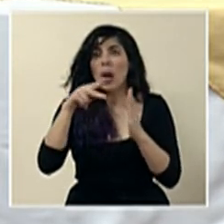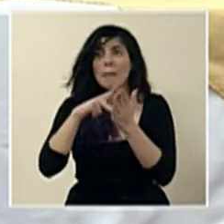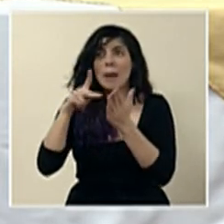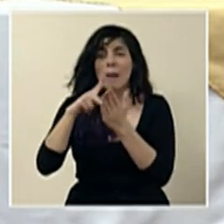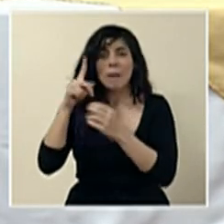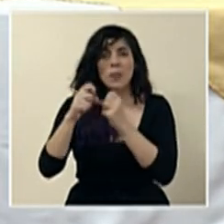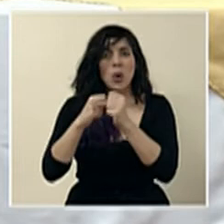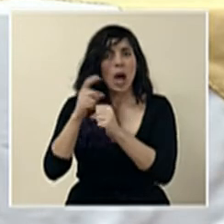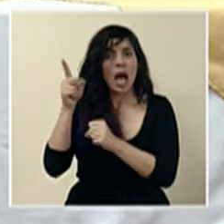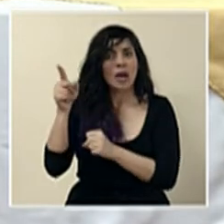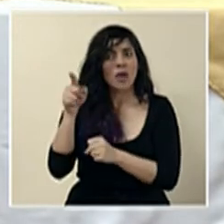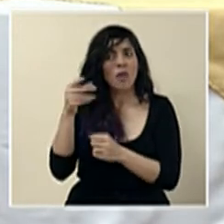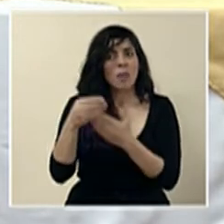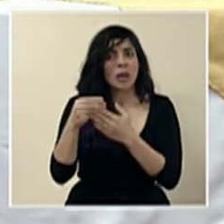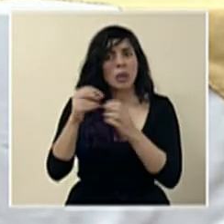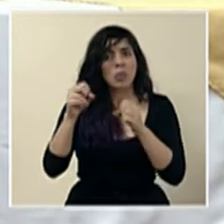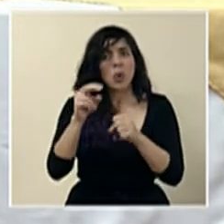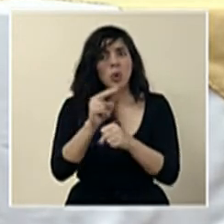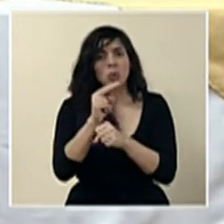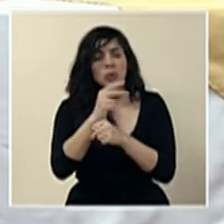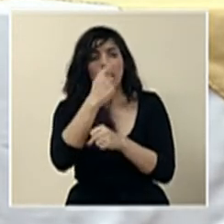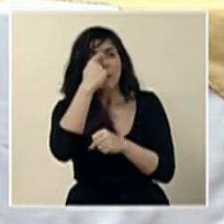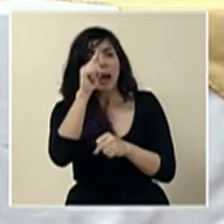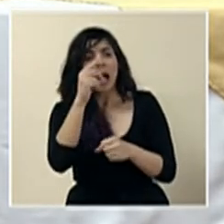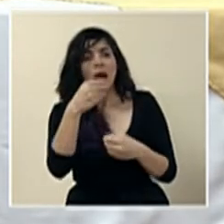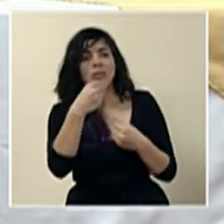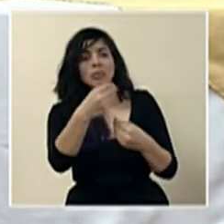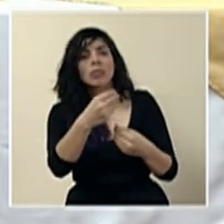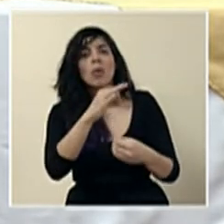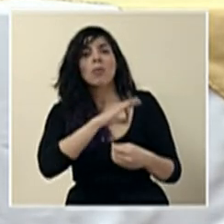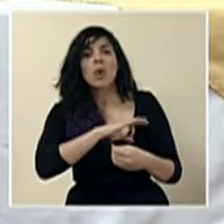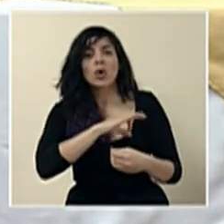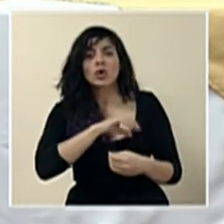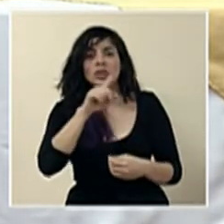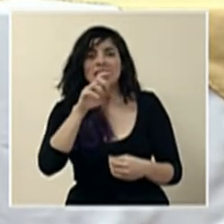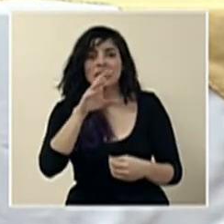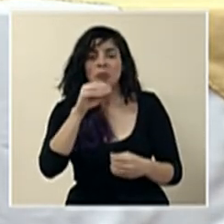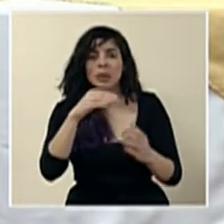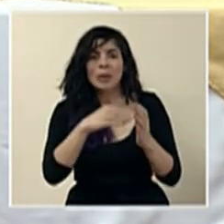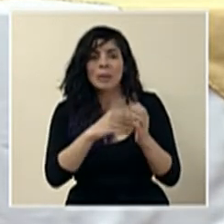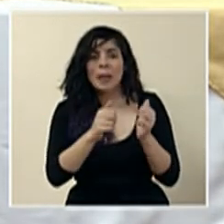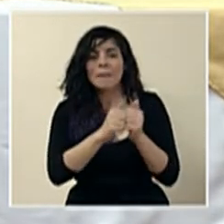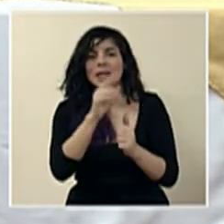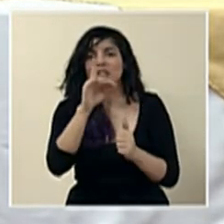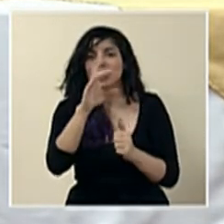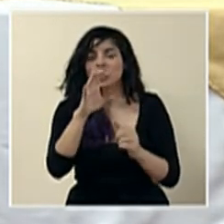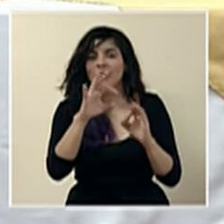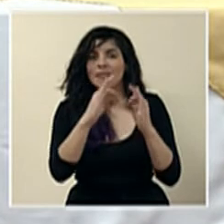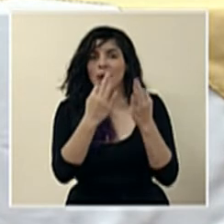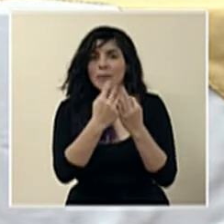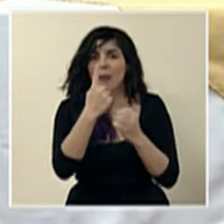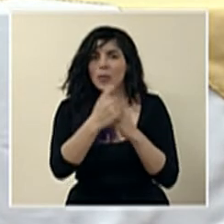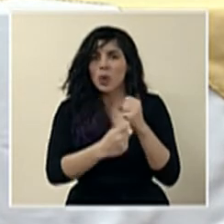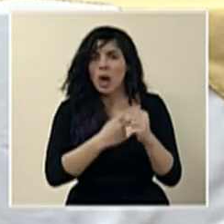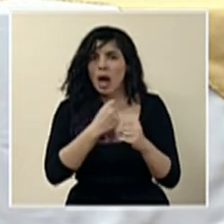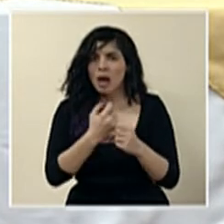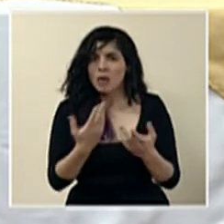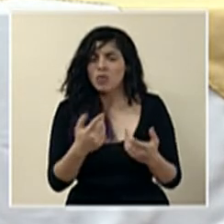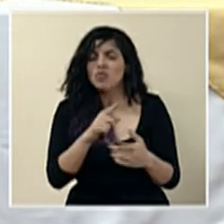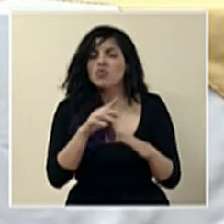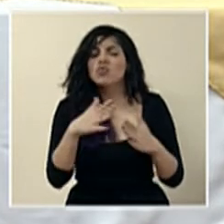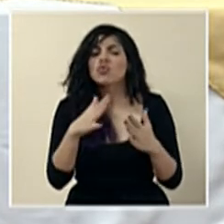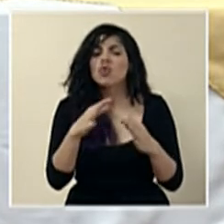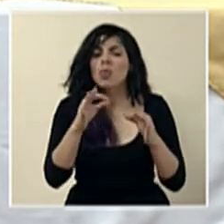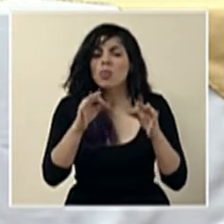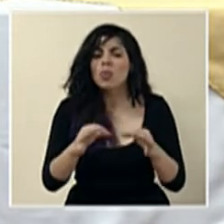que bien se podría utilizar ese dinero para otorgar un bono de 150.000 colones a más de 800 familias por año? ¿Cómo van a definir esas